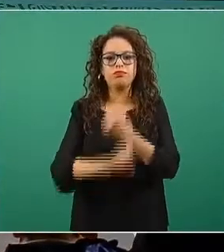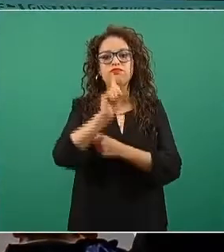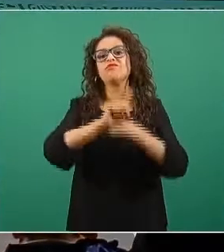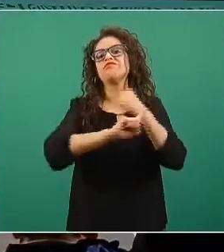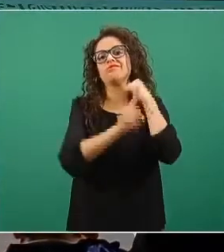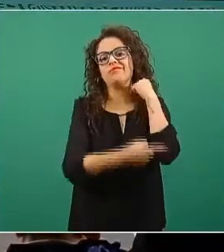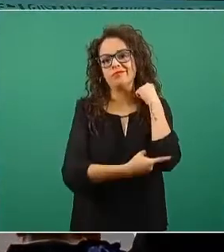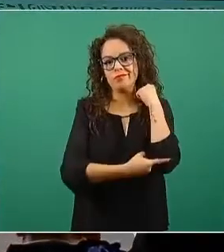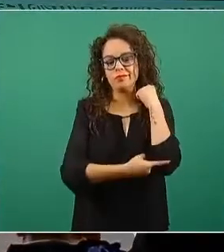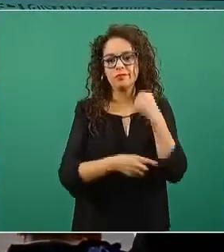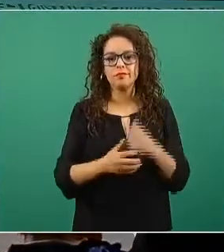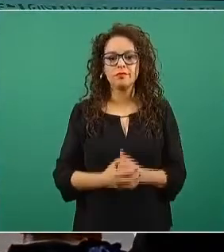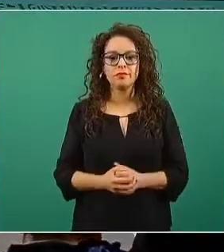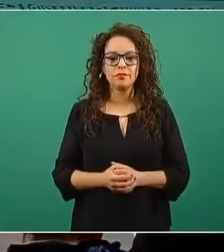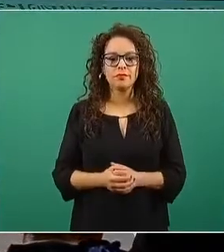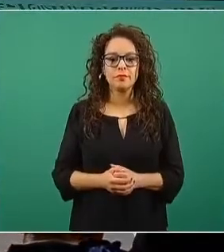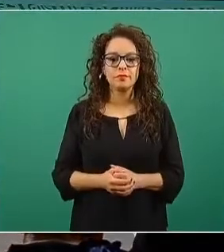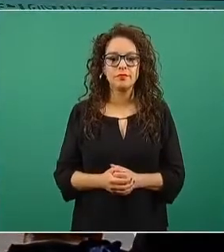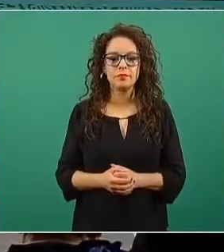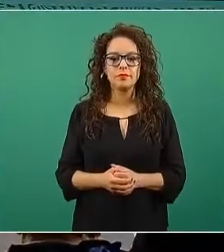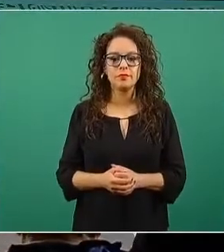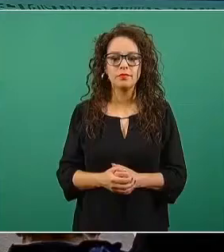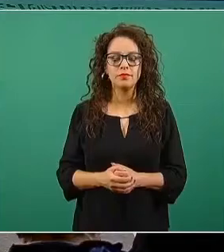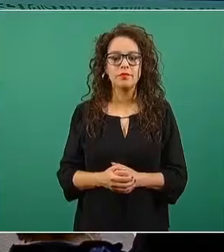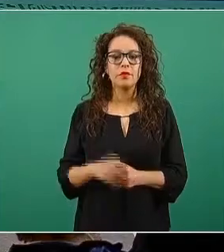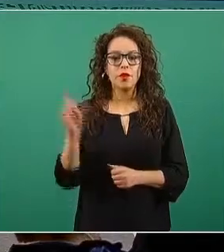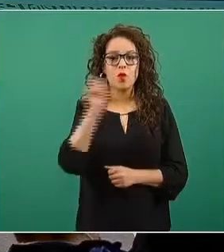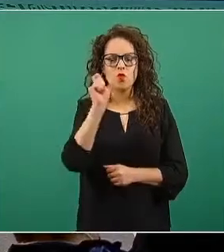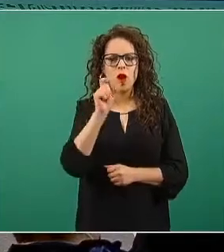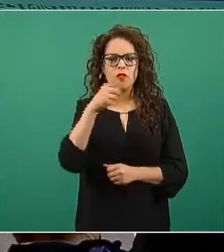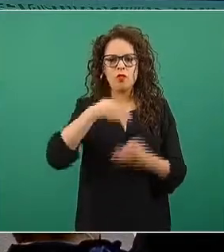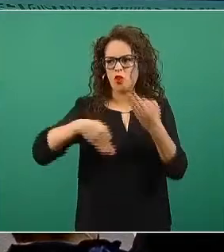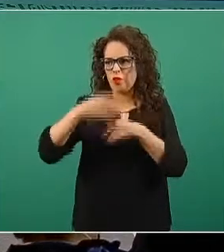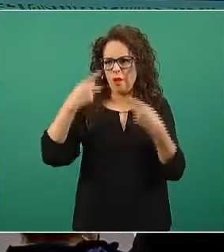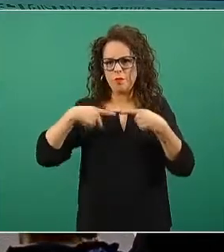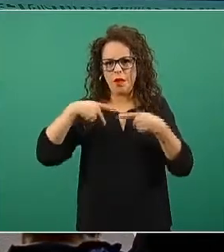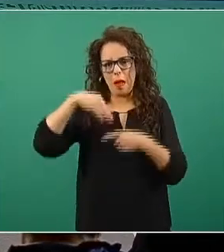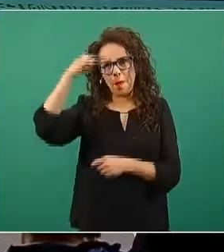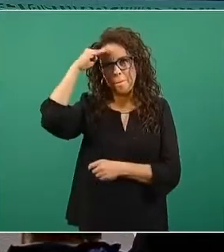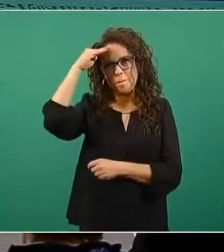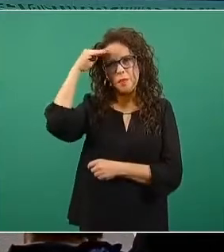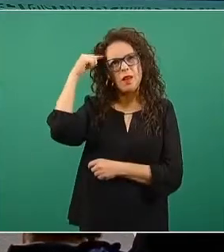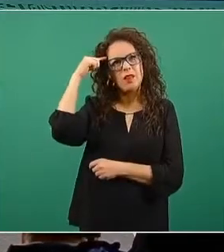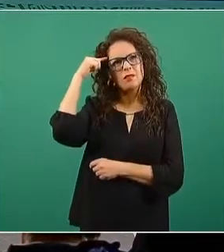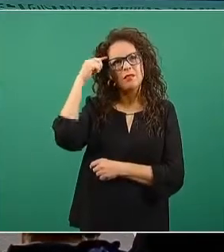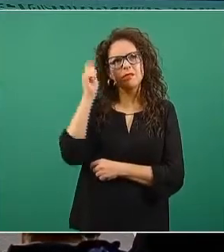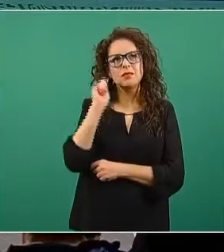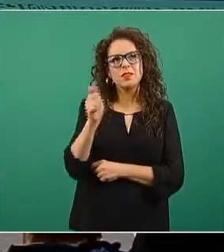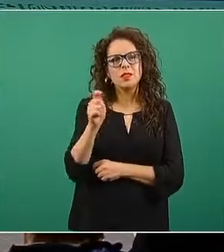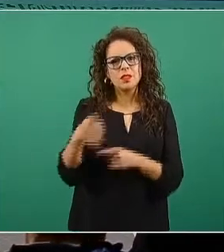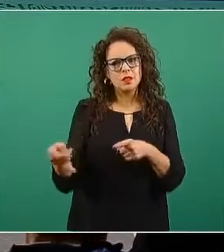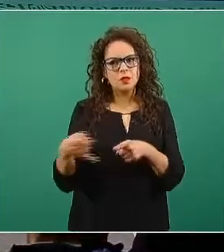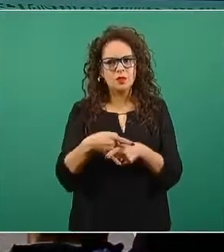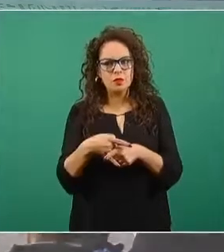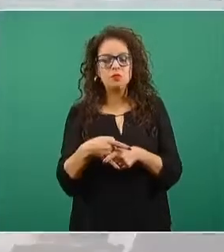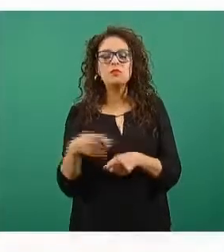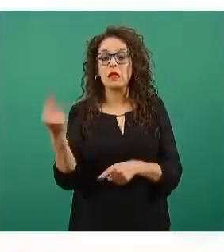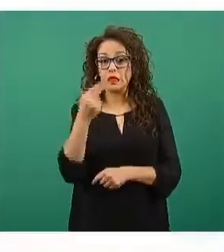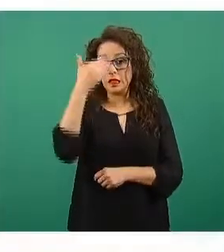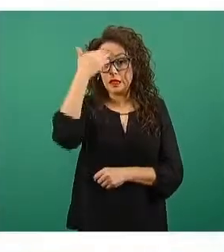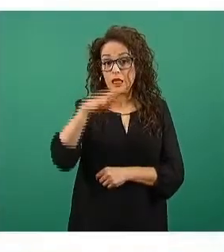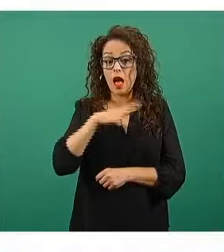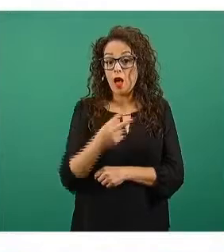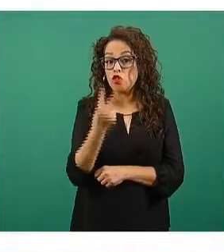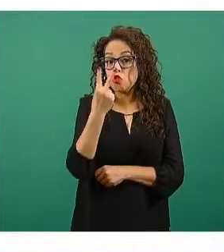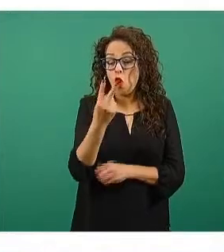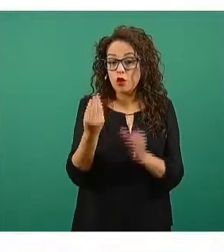Cuando nosotros pensamos en condones, es importante que sepamos que existen dos tipos de condones: los